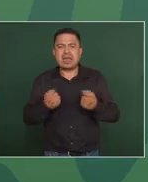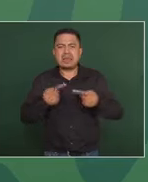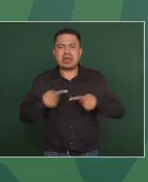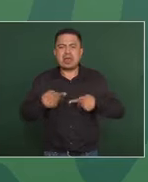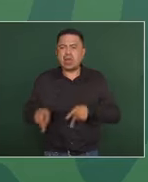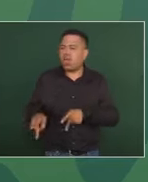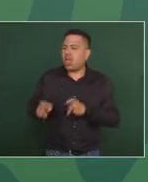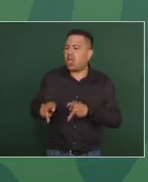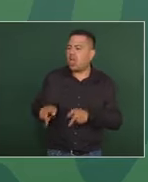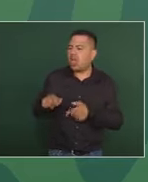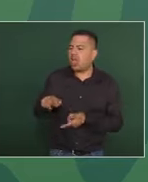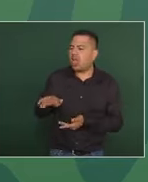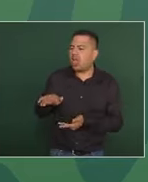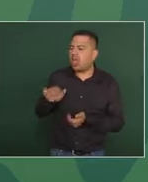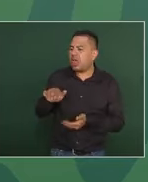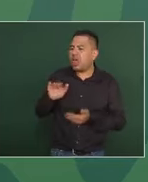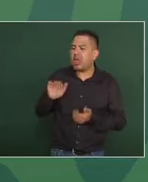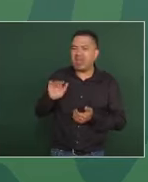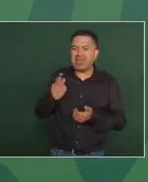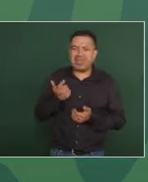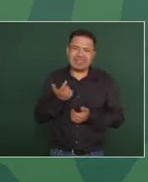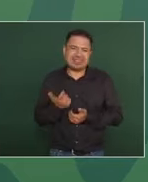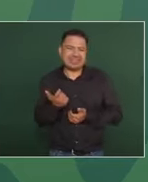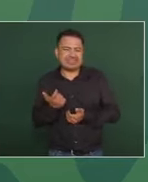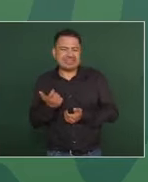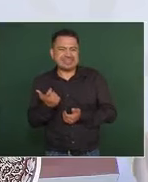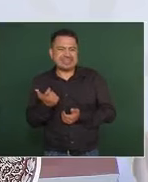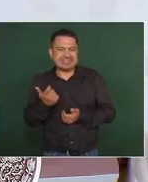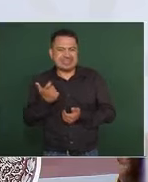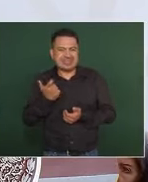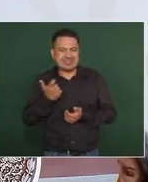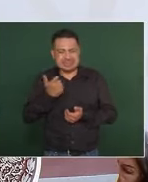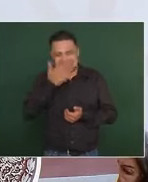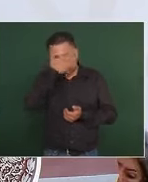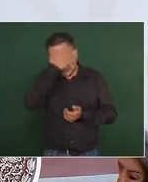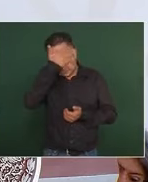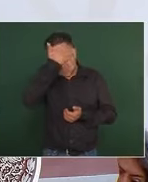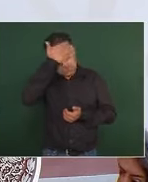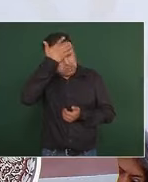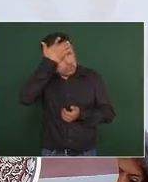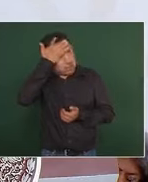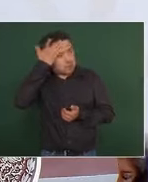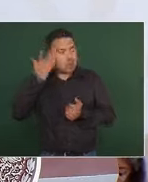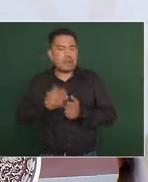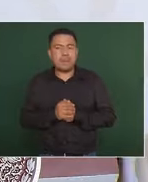extorsionadores, a los que se dedican a extorsionar